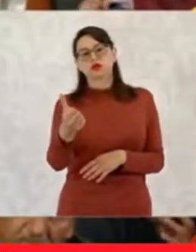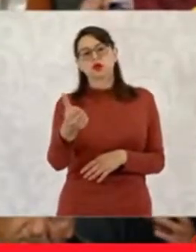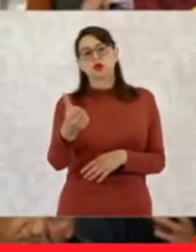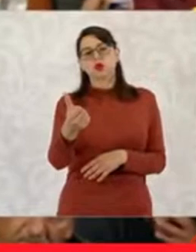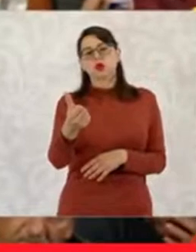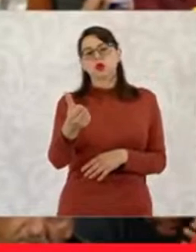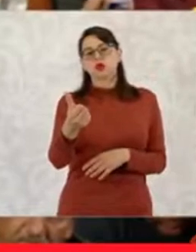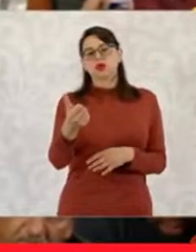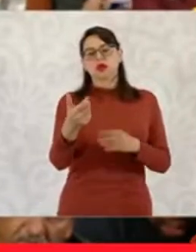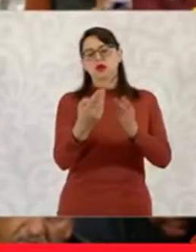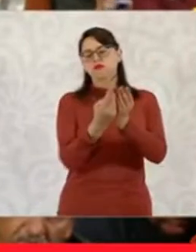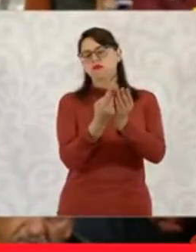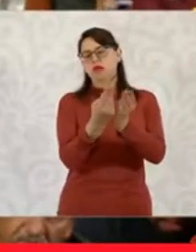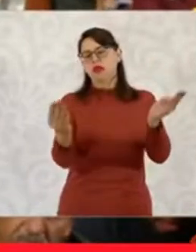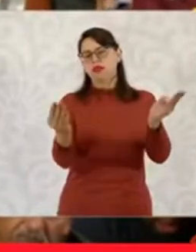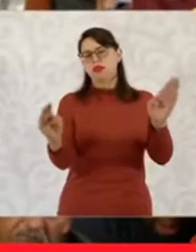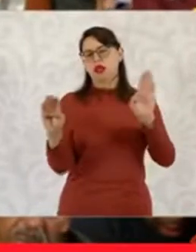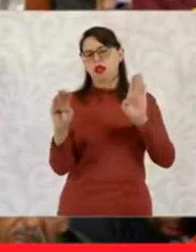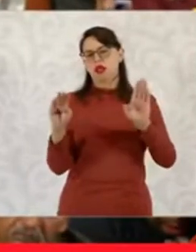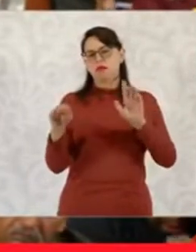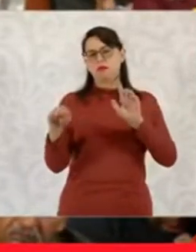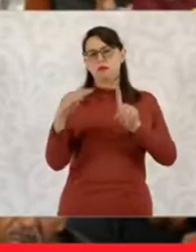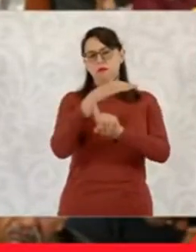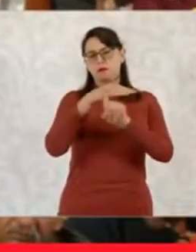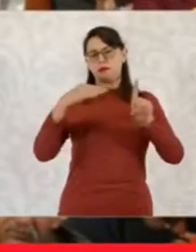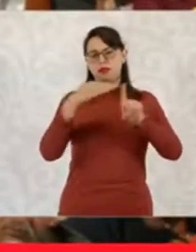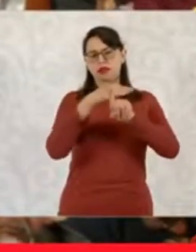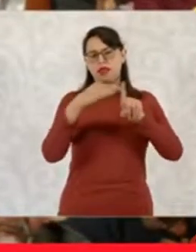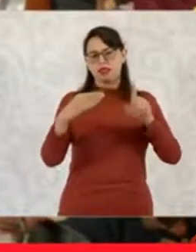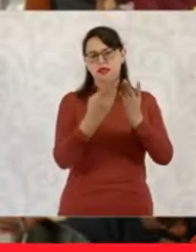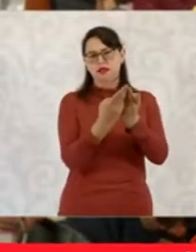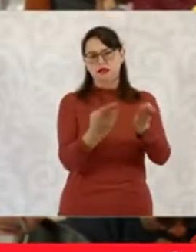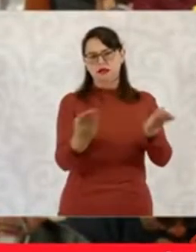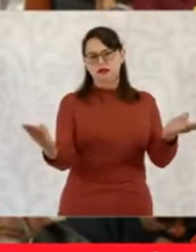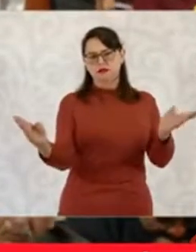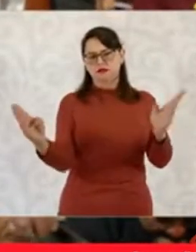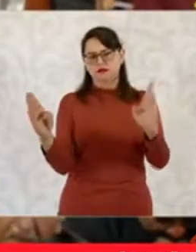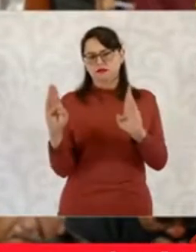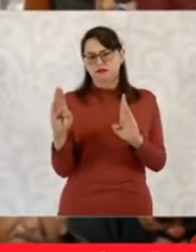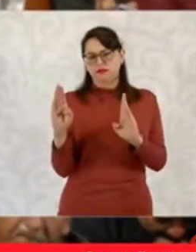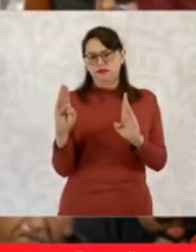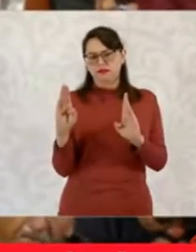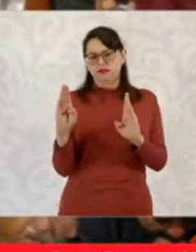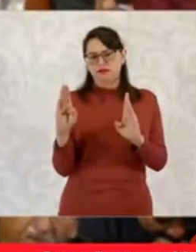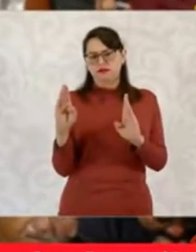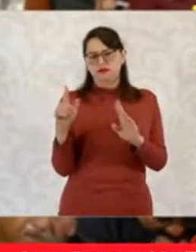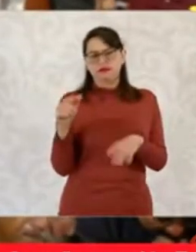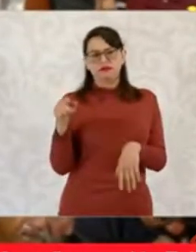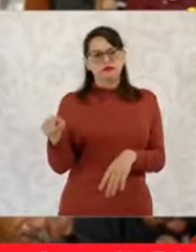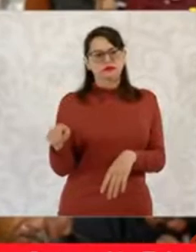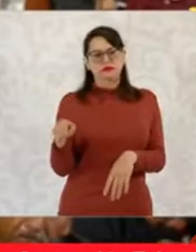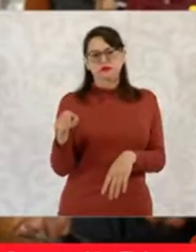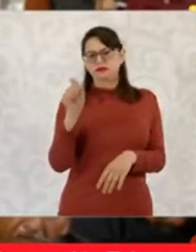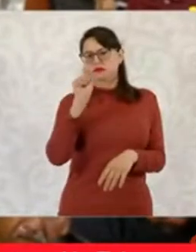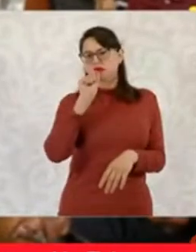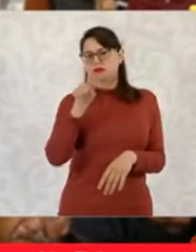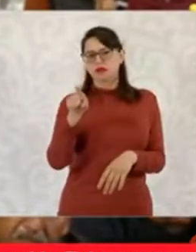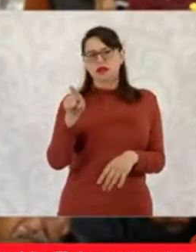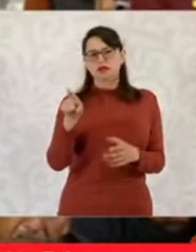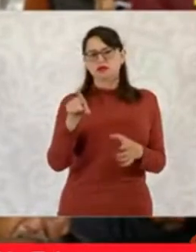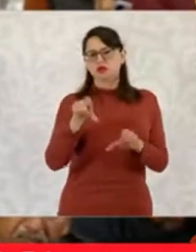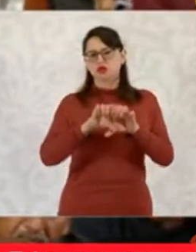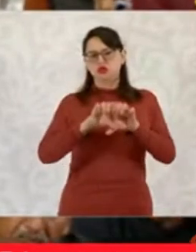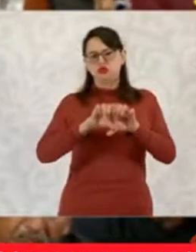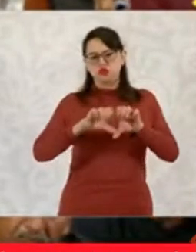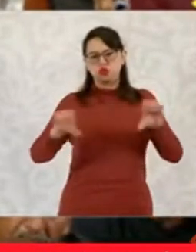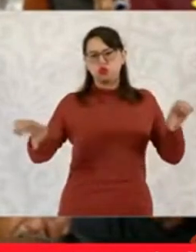delimitada con media barda, media barda, un cuadrado donde hay tubos y láminas. También es